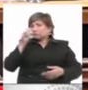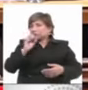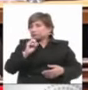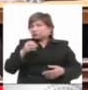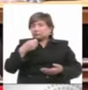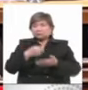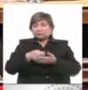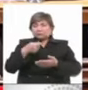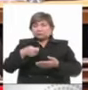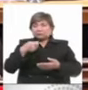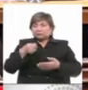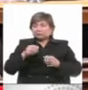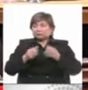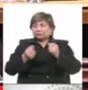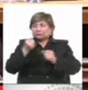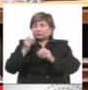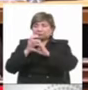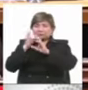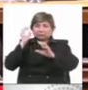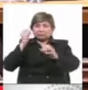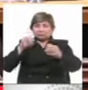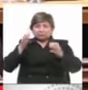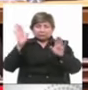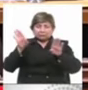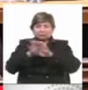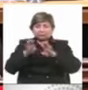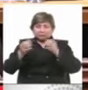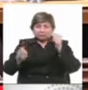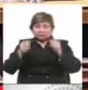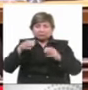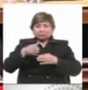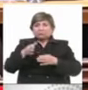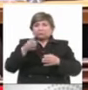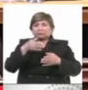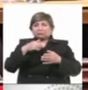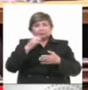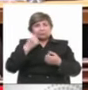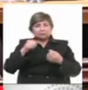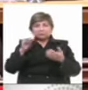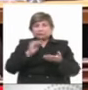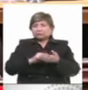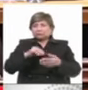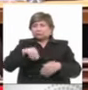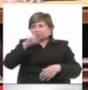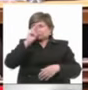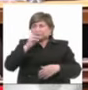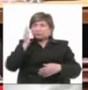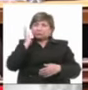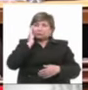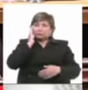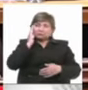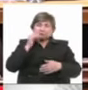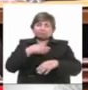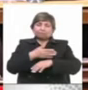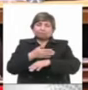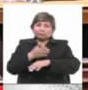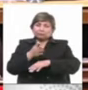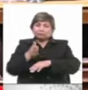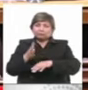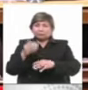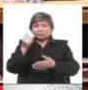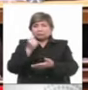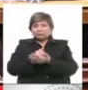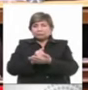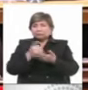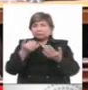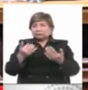pagarle a ciertos sectores de transportistas para que cierren las carreteras y generar más caos en el país. Como bien saben, esto va a demorar, ¿no es cierto? Ustedes lo aprueban al